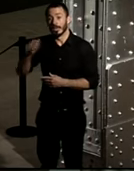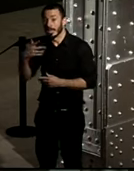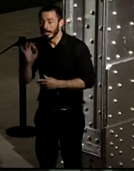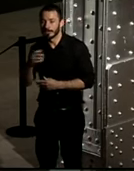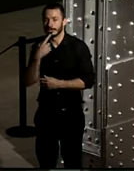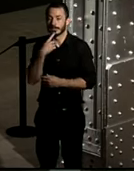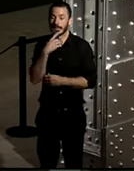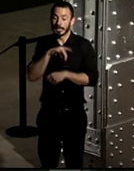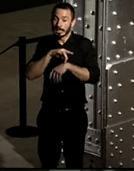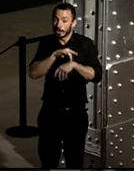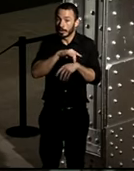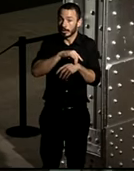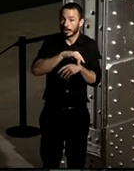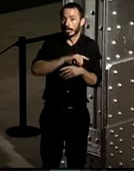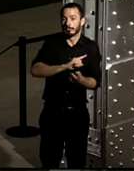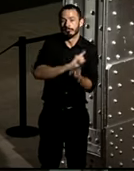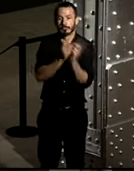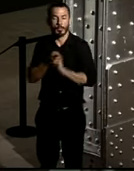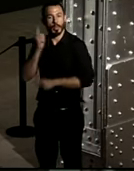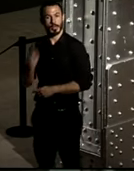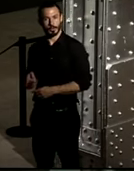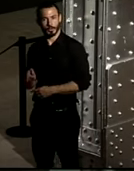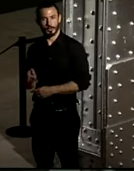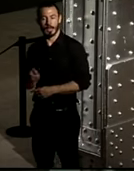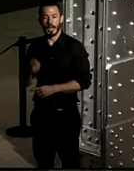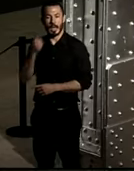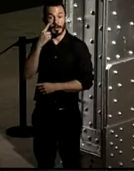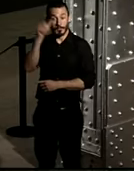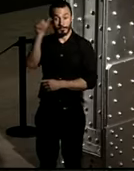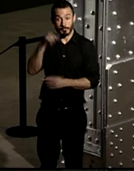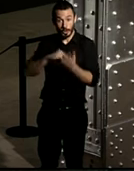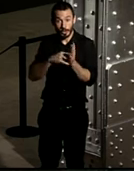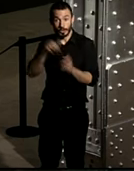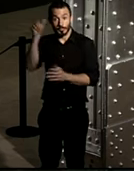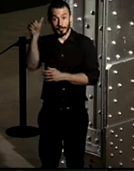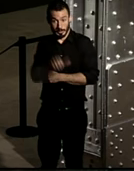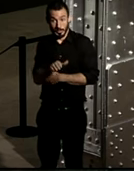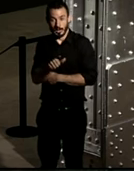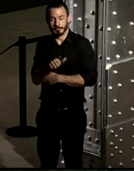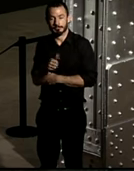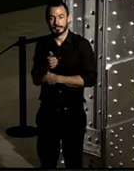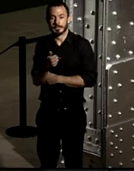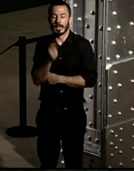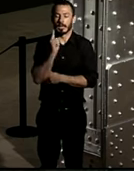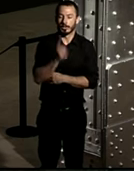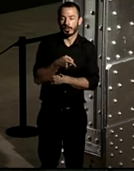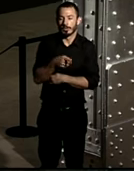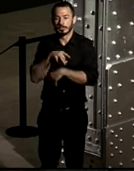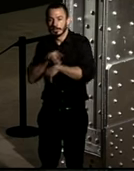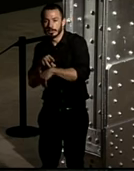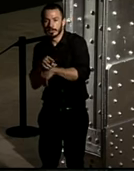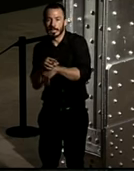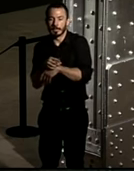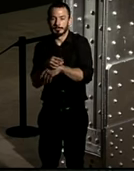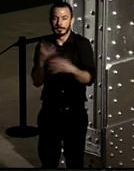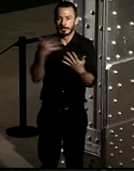a directores. Y bueno, quería saber, en el proyecto final de la película, cómo es esa combinación de guionista y director, si, bueno,